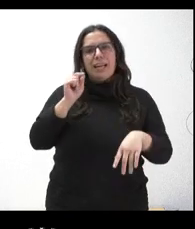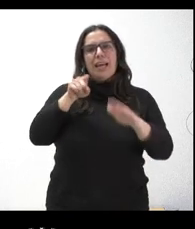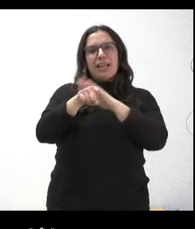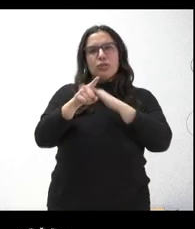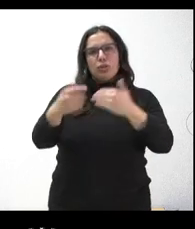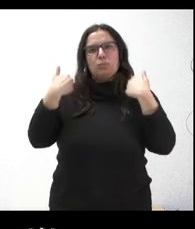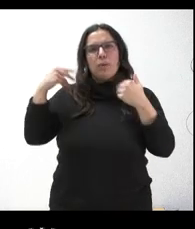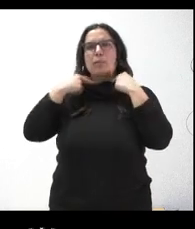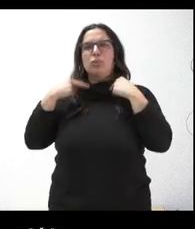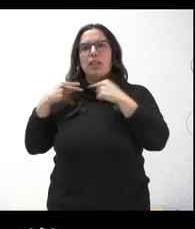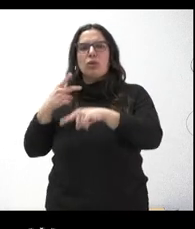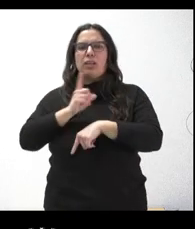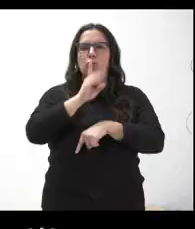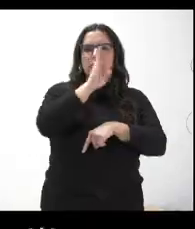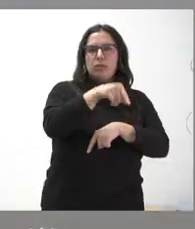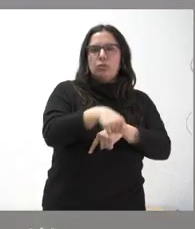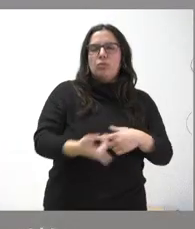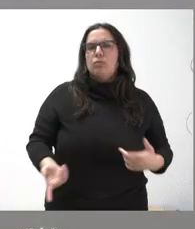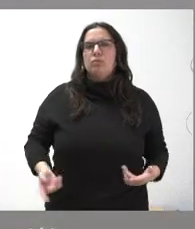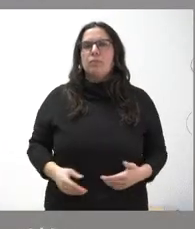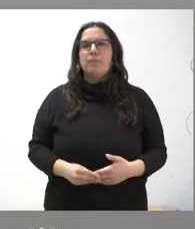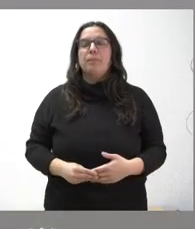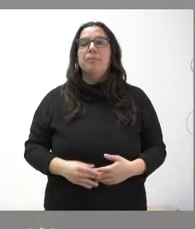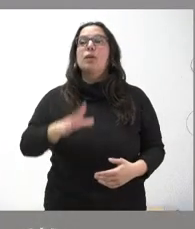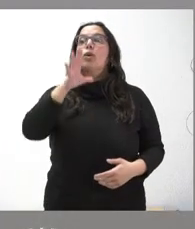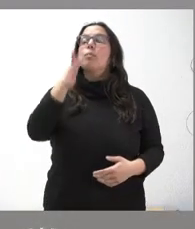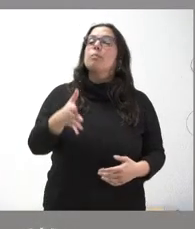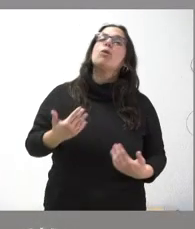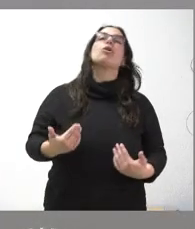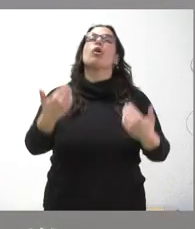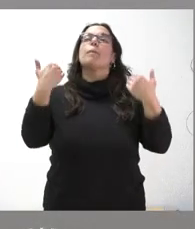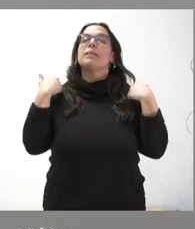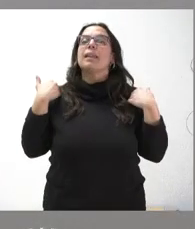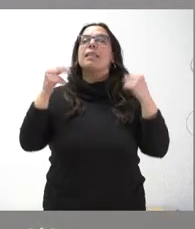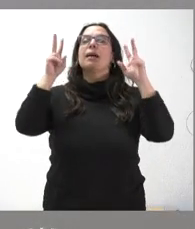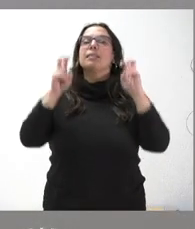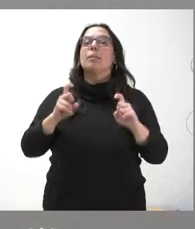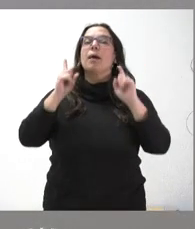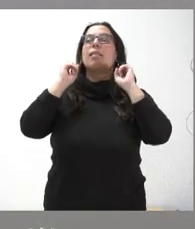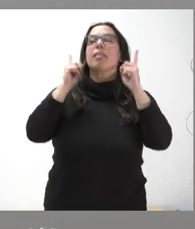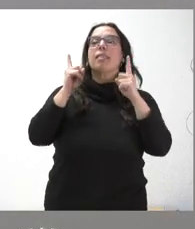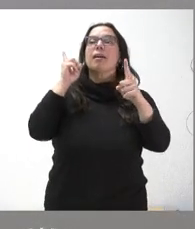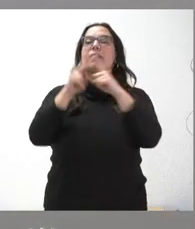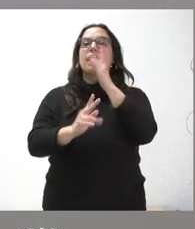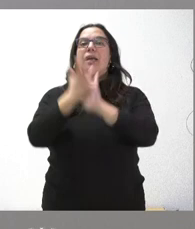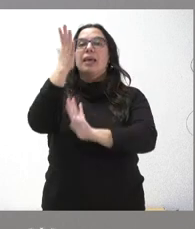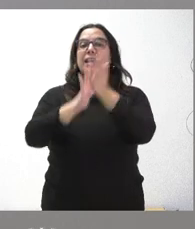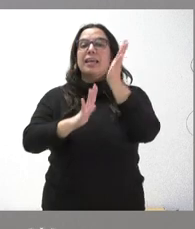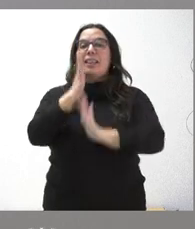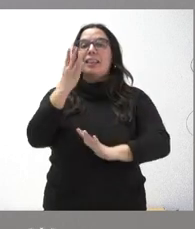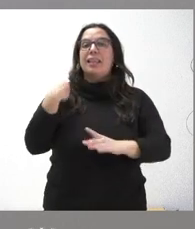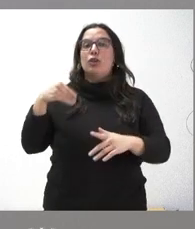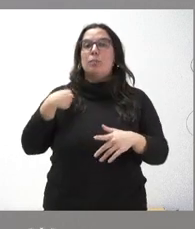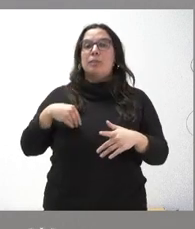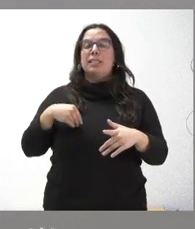través de las diputaciones provinciales porque las competencias en materia de prevención de incendios en ámbito periurbano